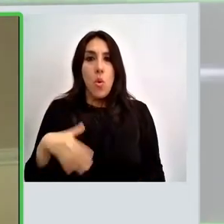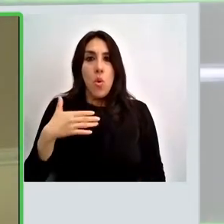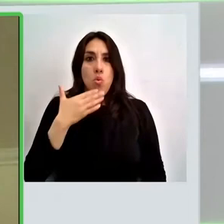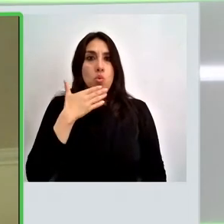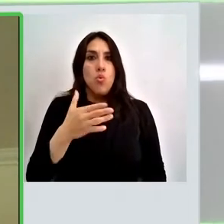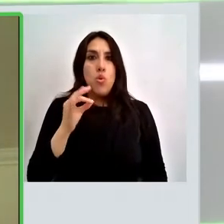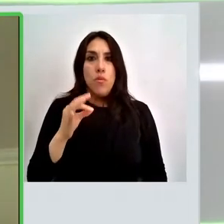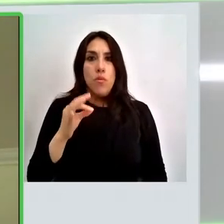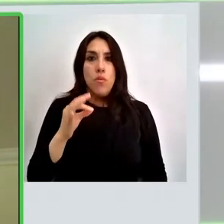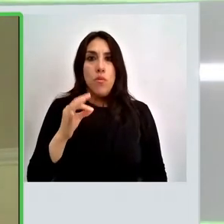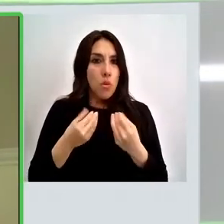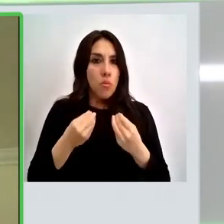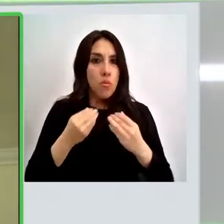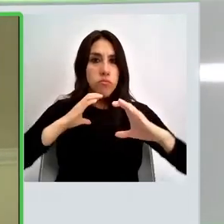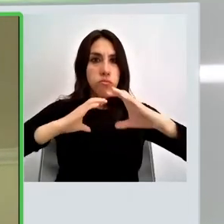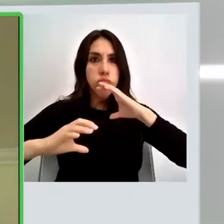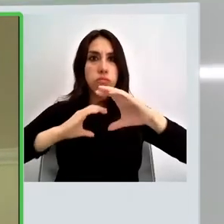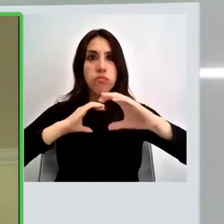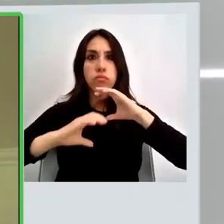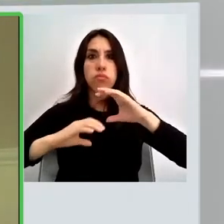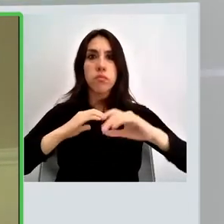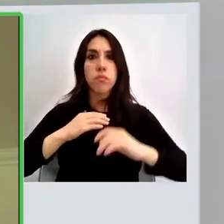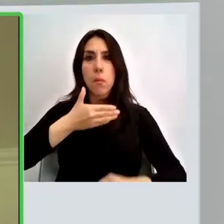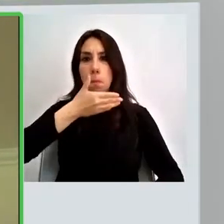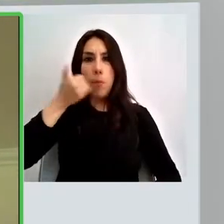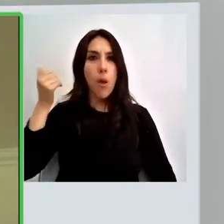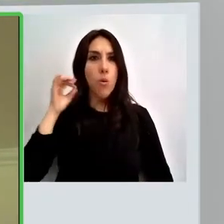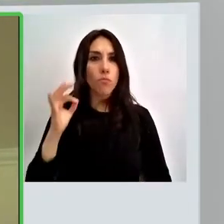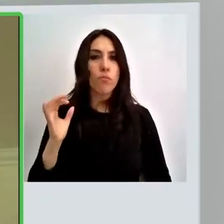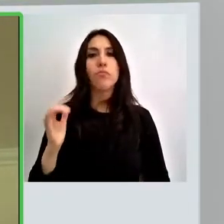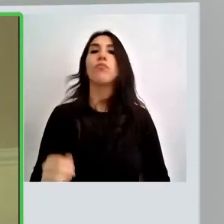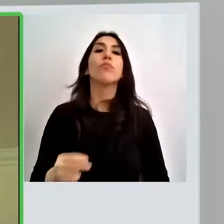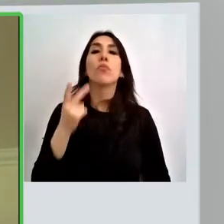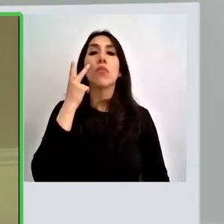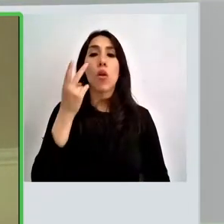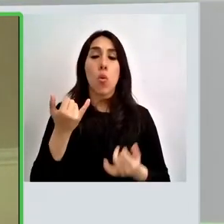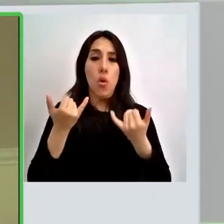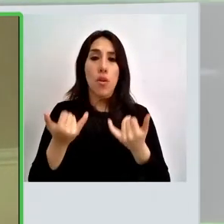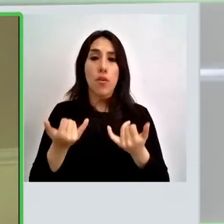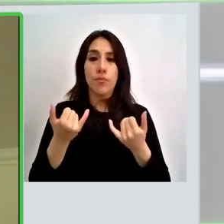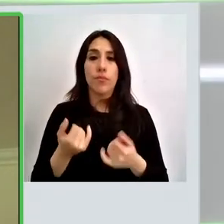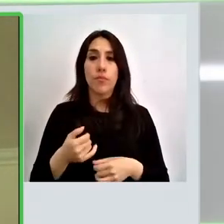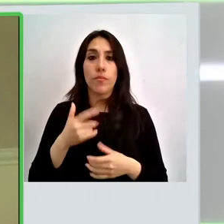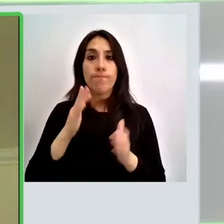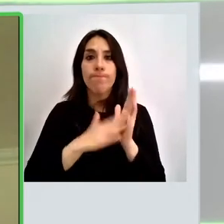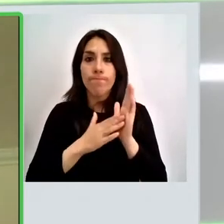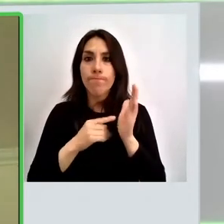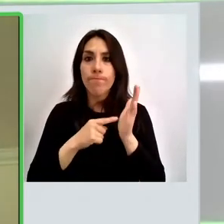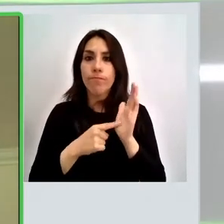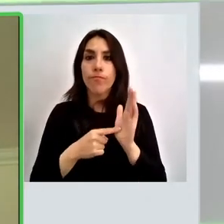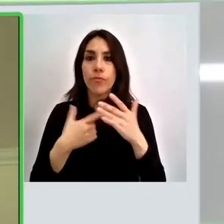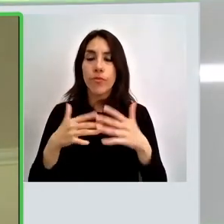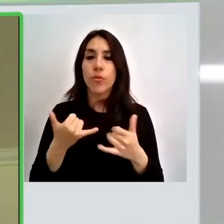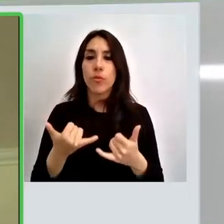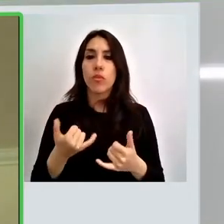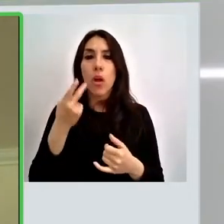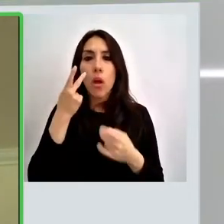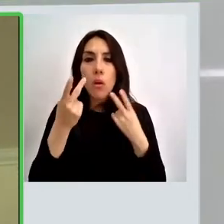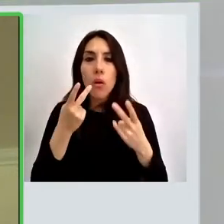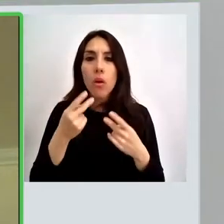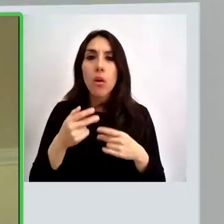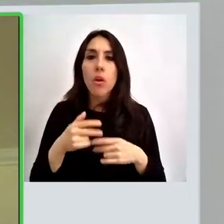y lo vimos ocurrir aquí mismo ahora estoy viendo como van saliendo los